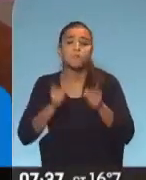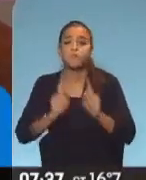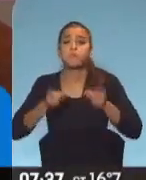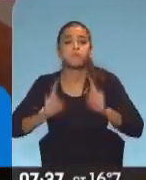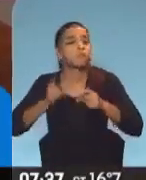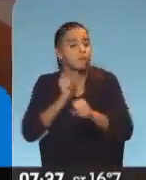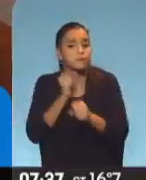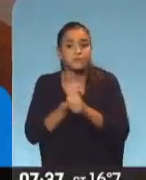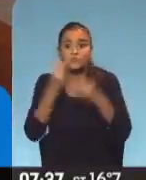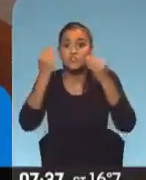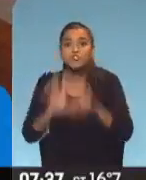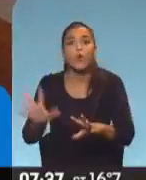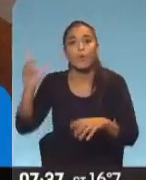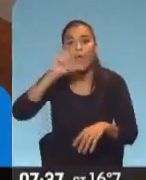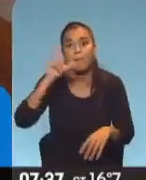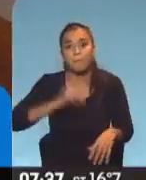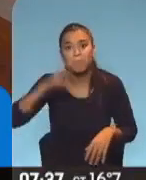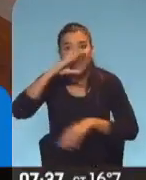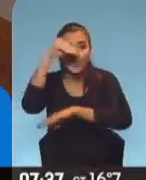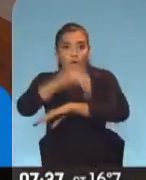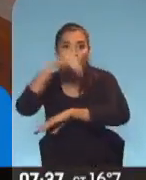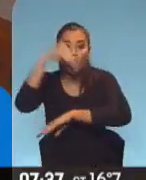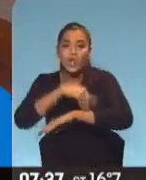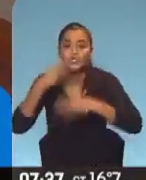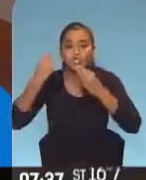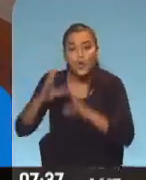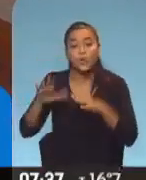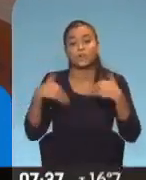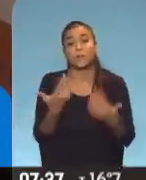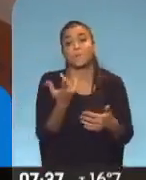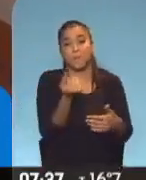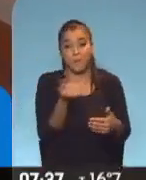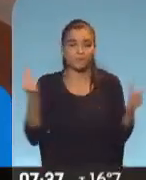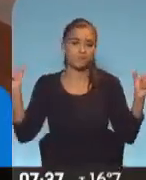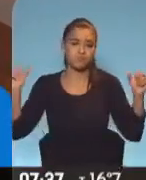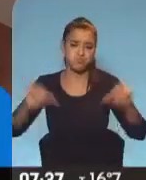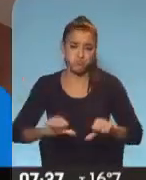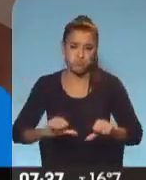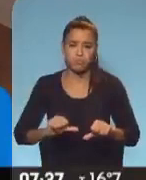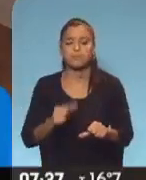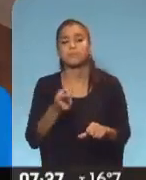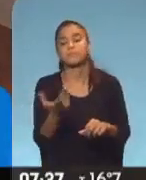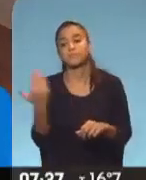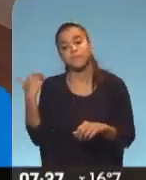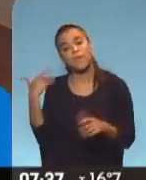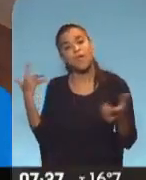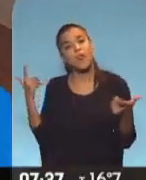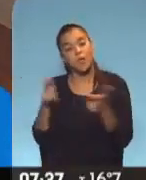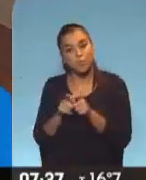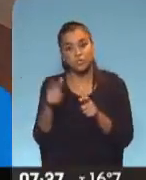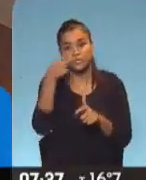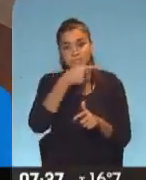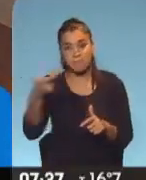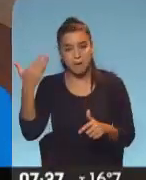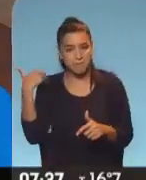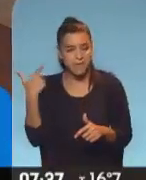El problema es que sobra petróleo en el mundo. Esto hace que obviamente el precio del petróleo haya caído. La OPEP se había reunido la semana